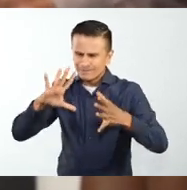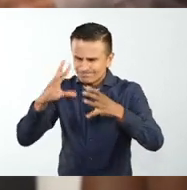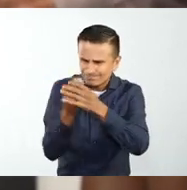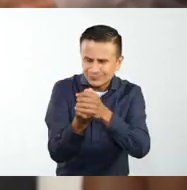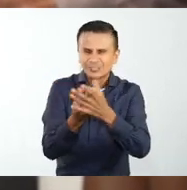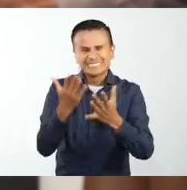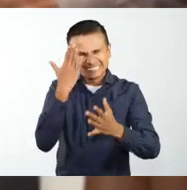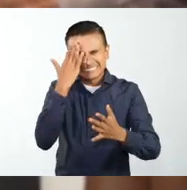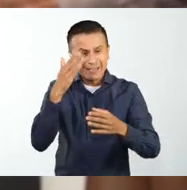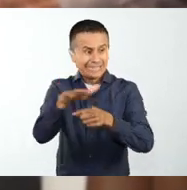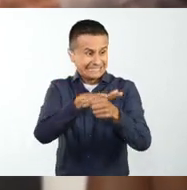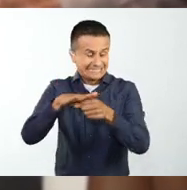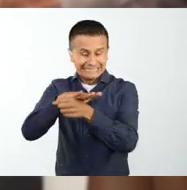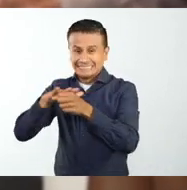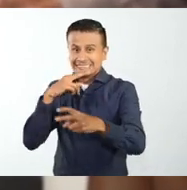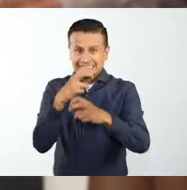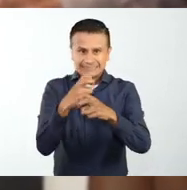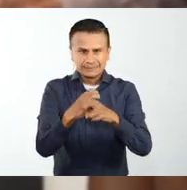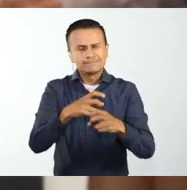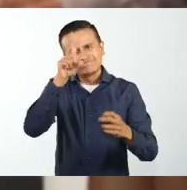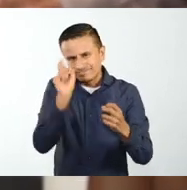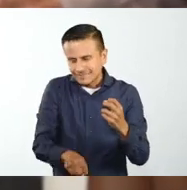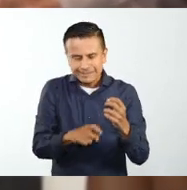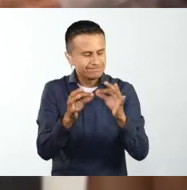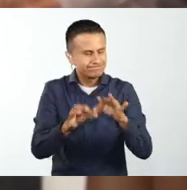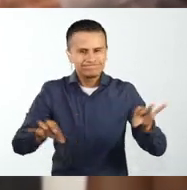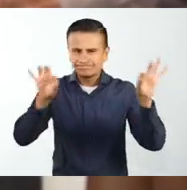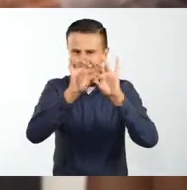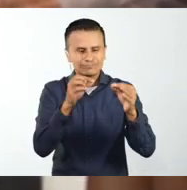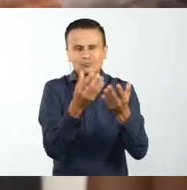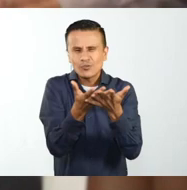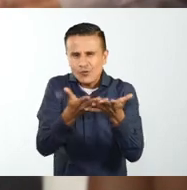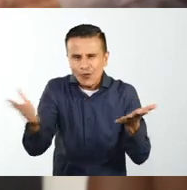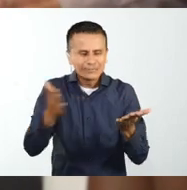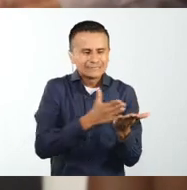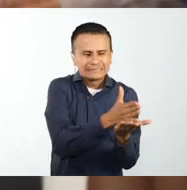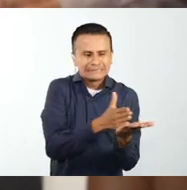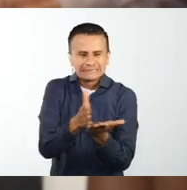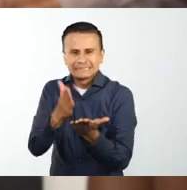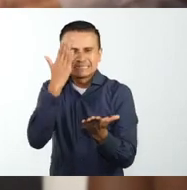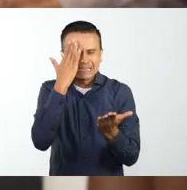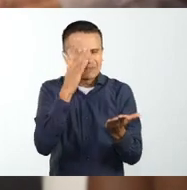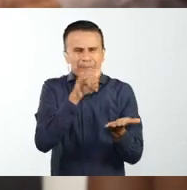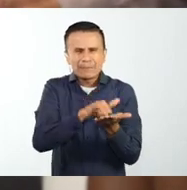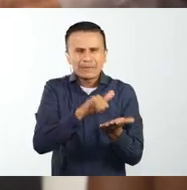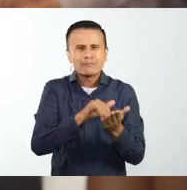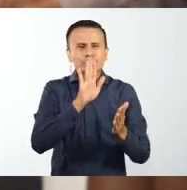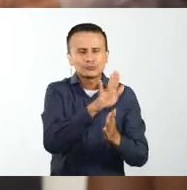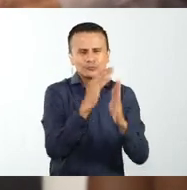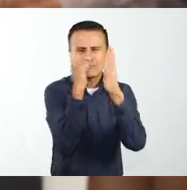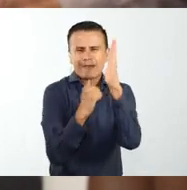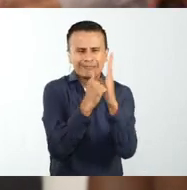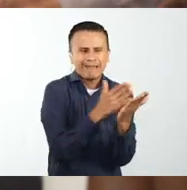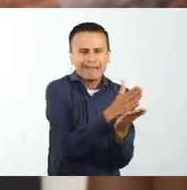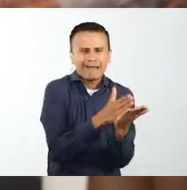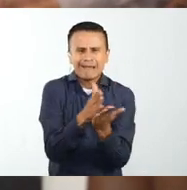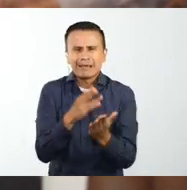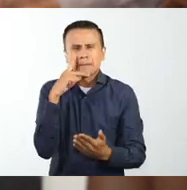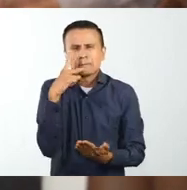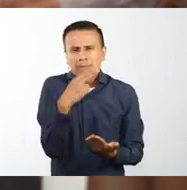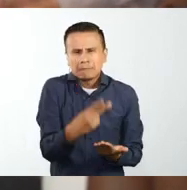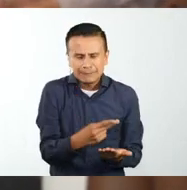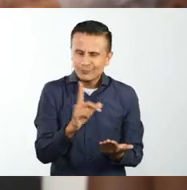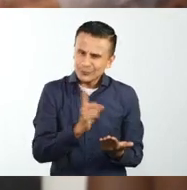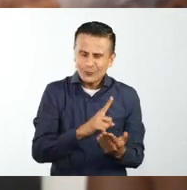este mundo complejo, necesitamos que empiece a transitar otros campos del saber, no solo los saberes